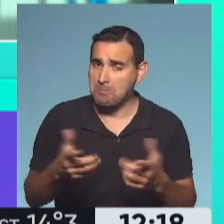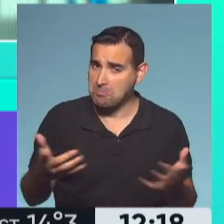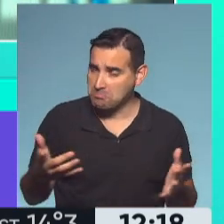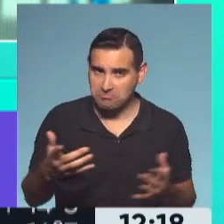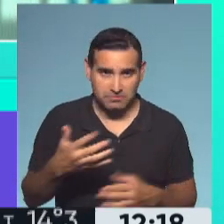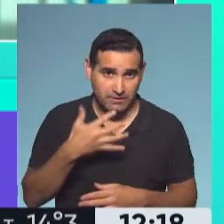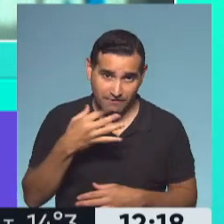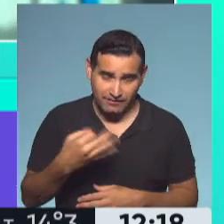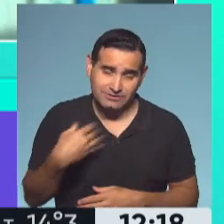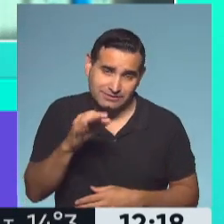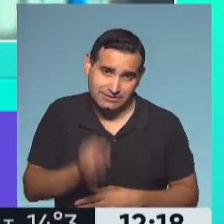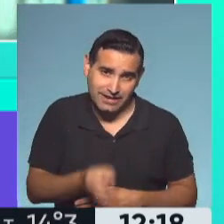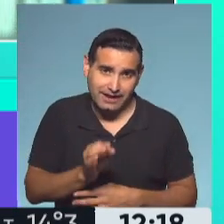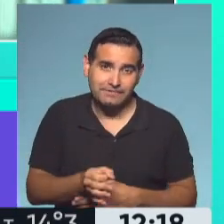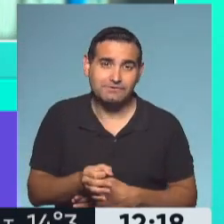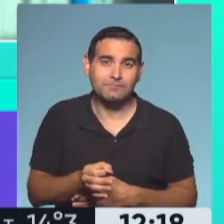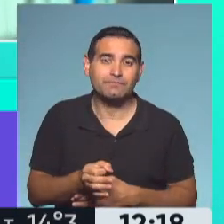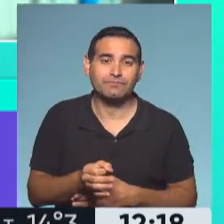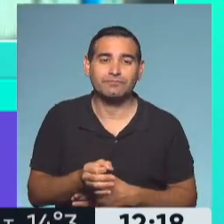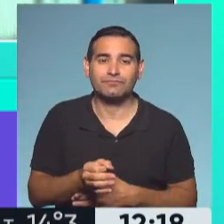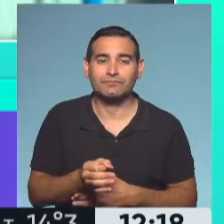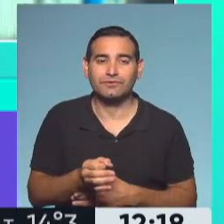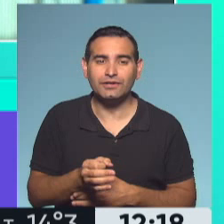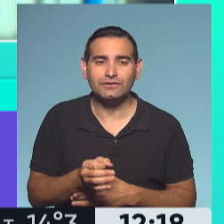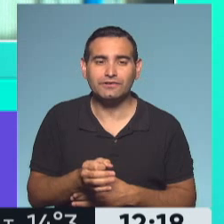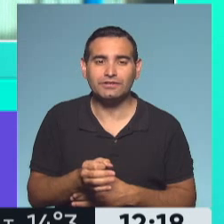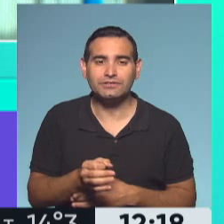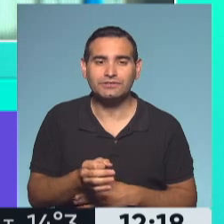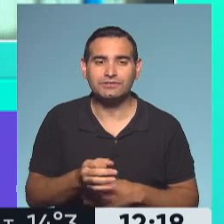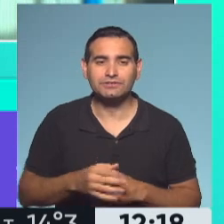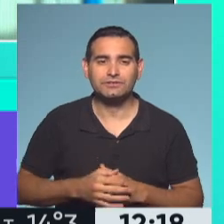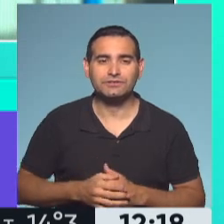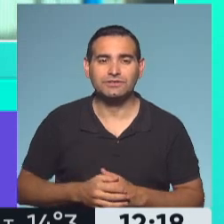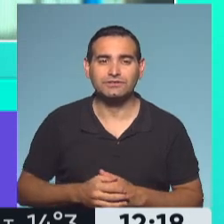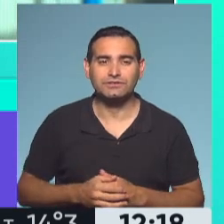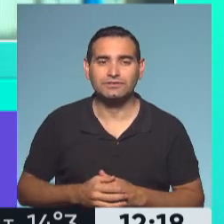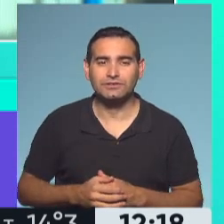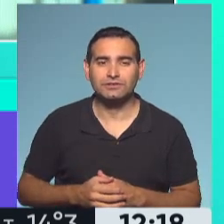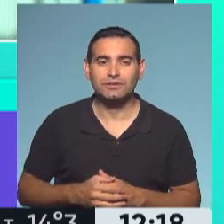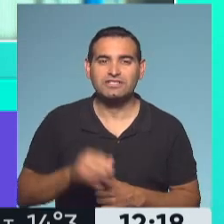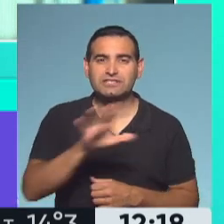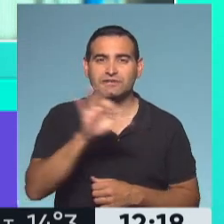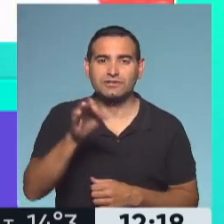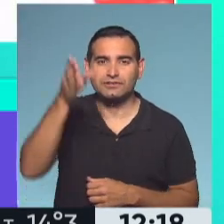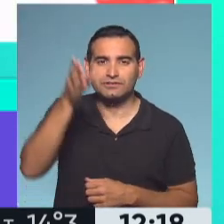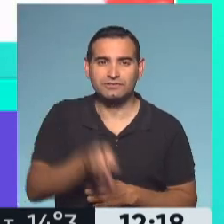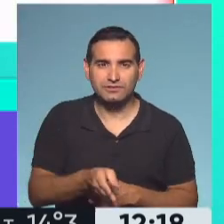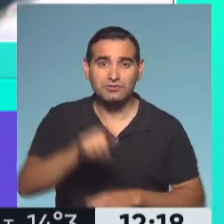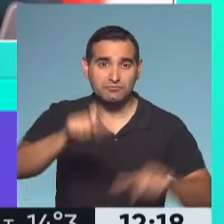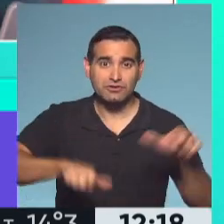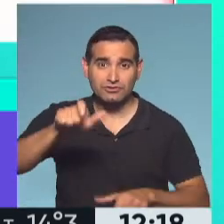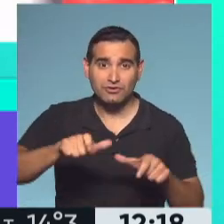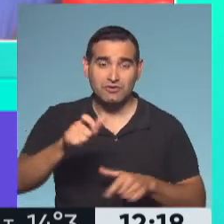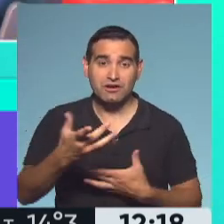hecho tenés una proporción importante, ¿no? Una proporción importante, por lo menos del 50% de gente que hace